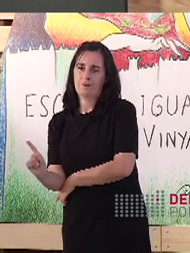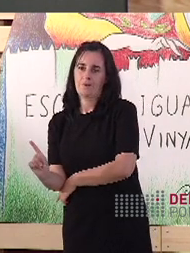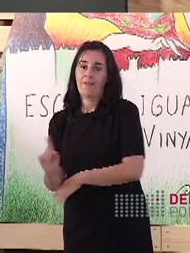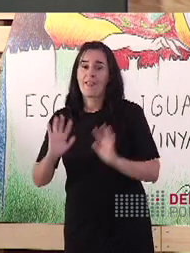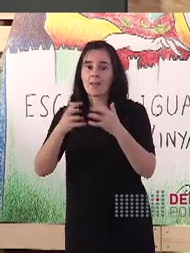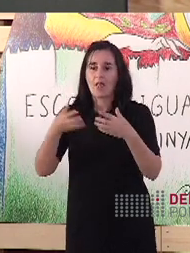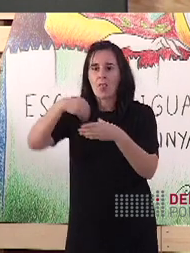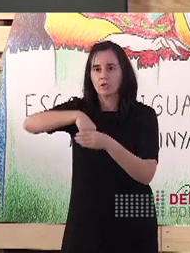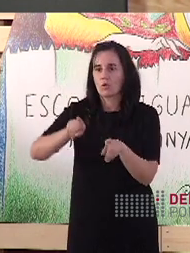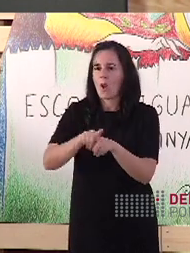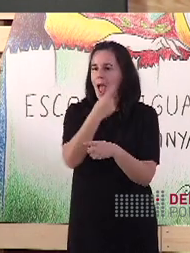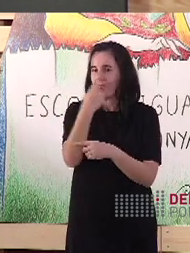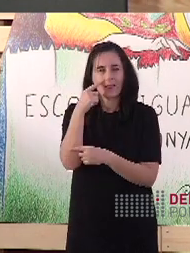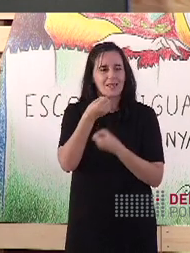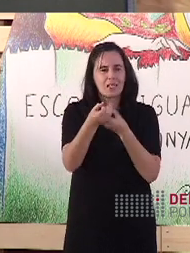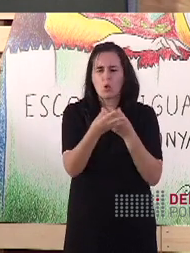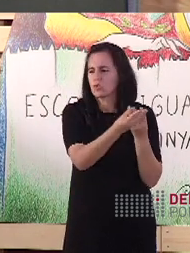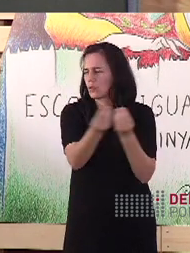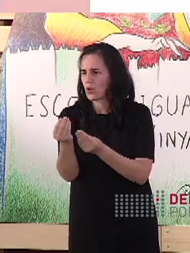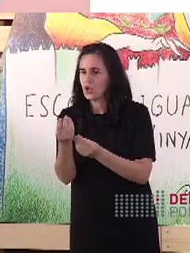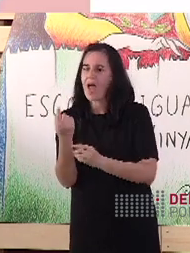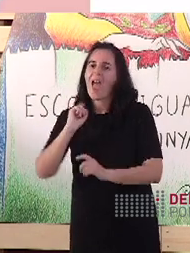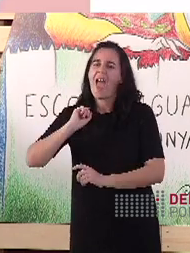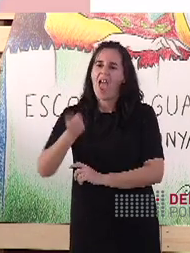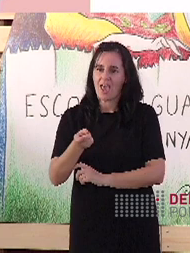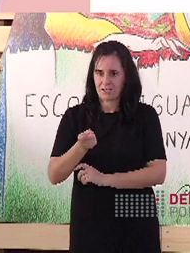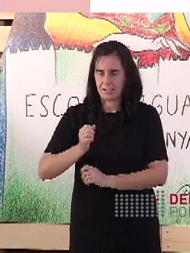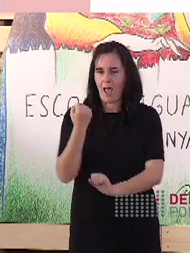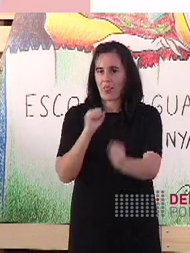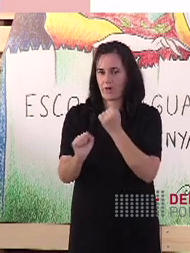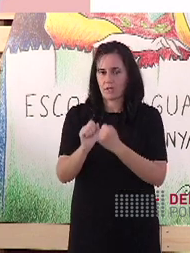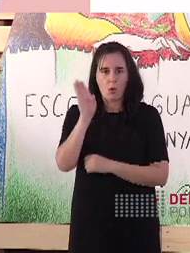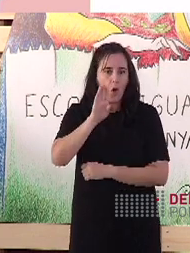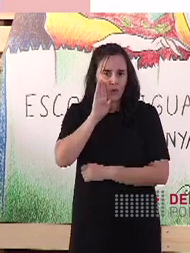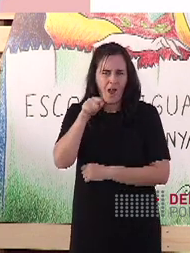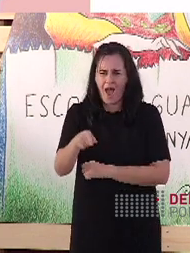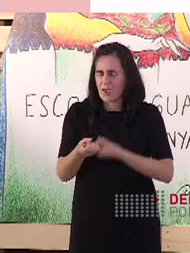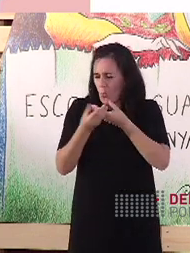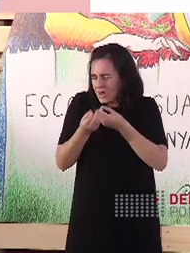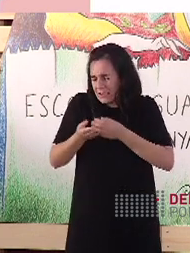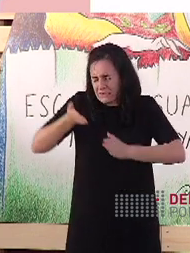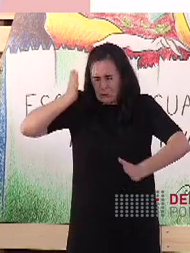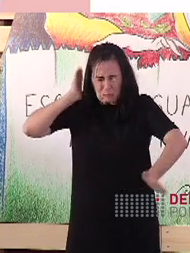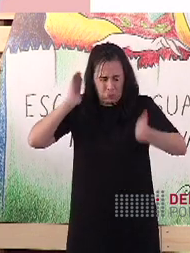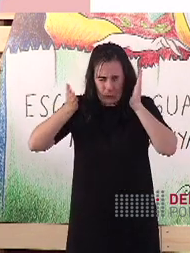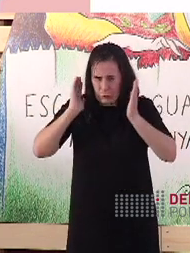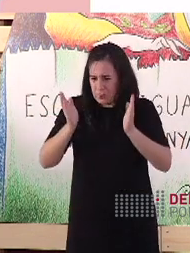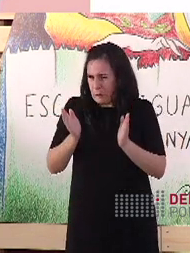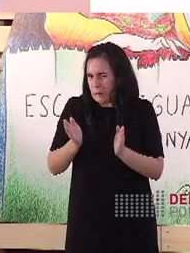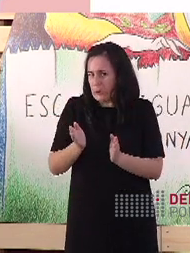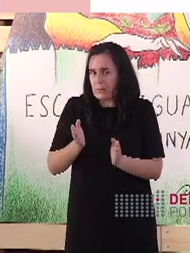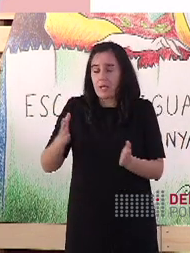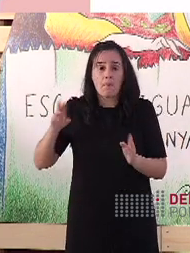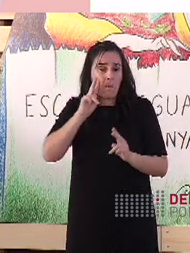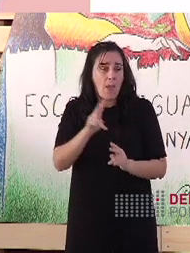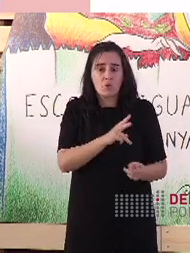de testimonios de exactrices porno, en las que cuentan auténticas barbaridades. Y vemos que son casi